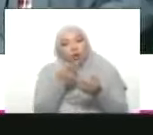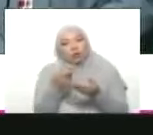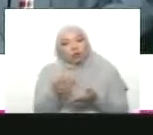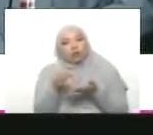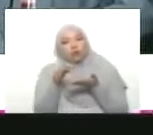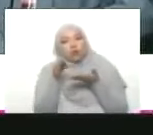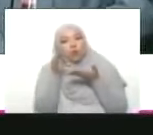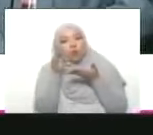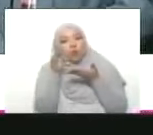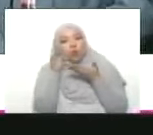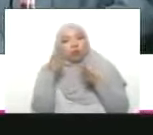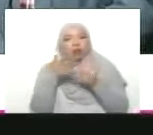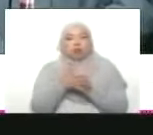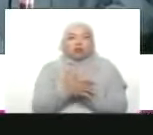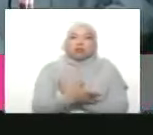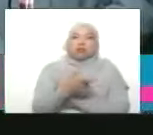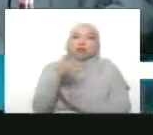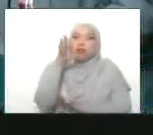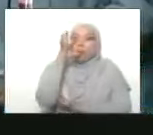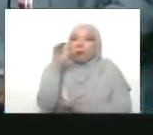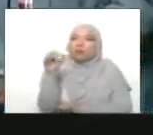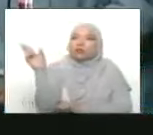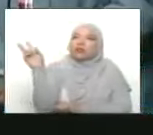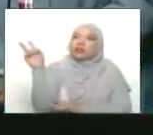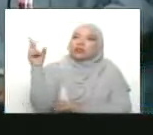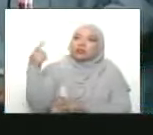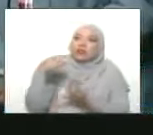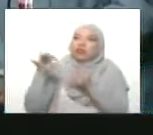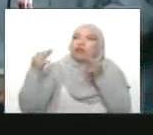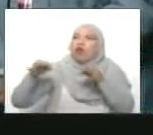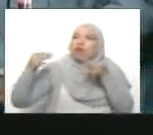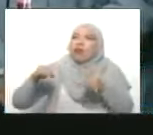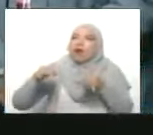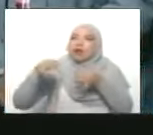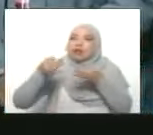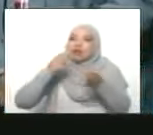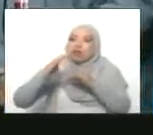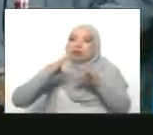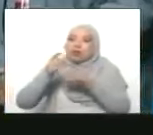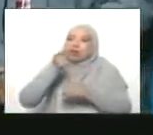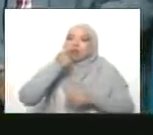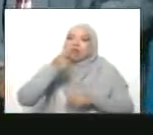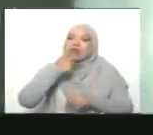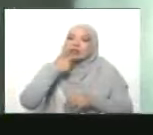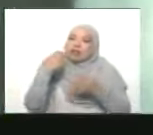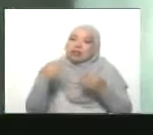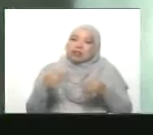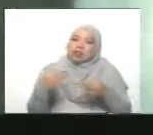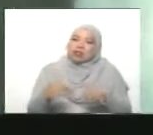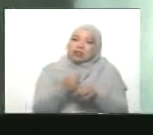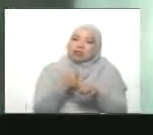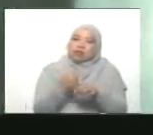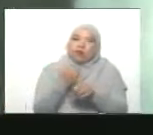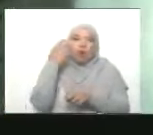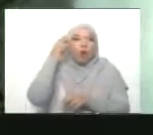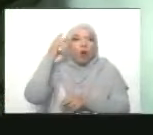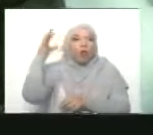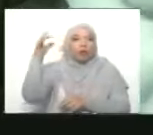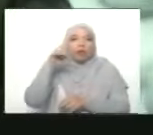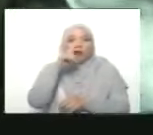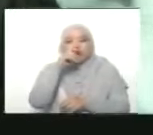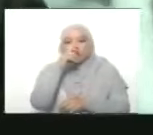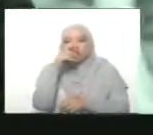café, hablando de los pájaros que llegaban de repente. Una conversa rica. ¿Verdad? No, porque él era muy creativo.